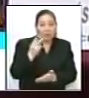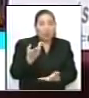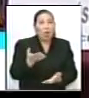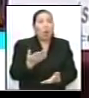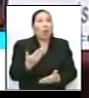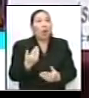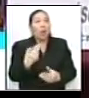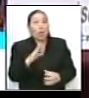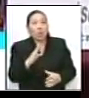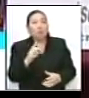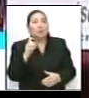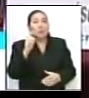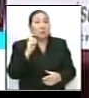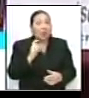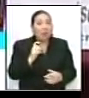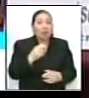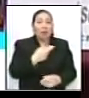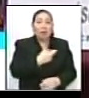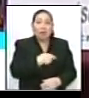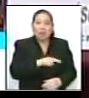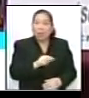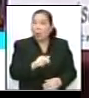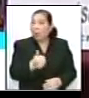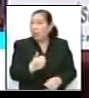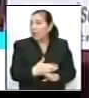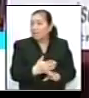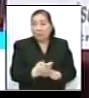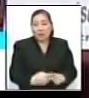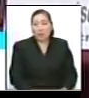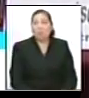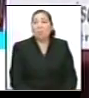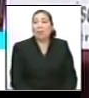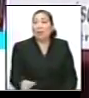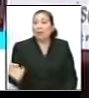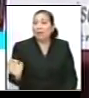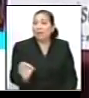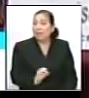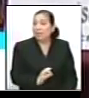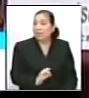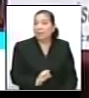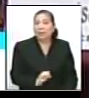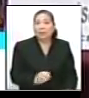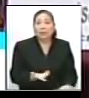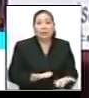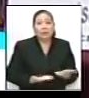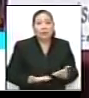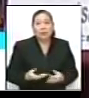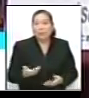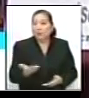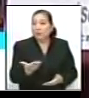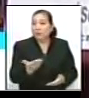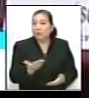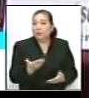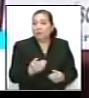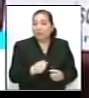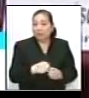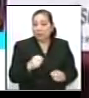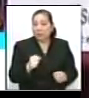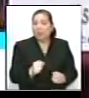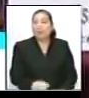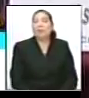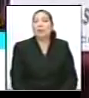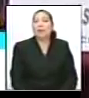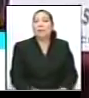raza, sexo, religión o de otra índole, ni en la sentencia ni en la solicitud de levantamiento de